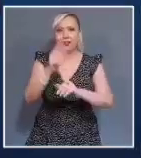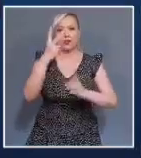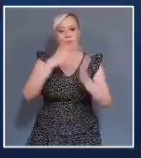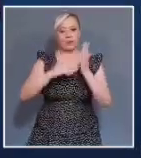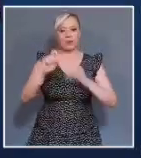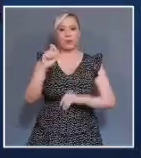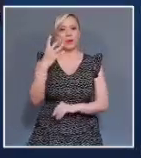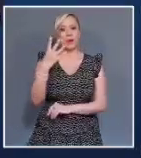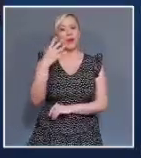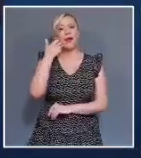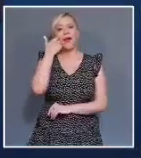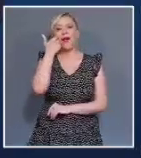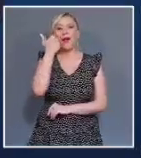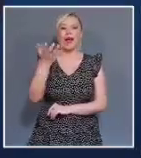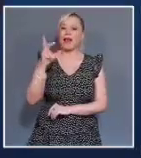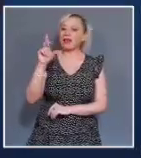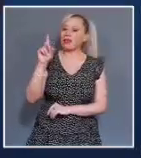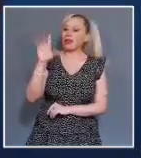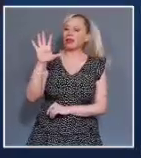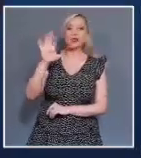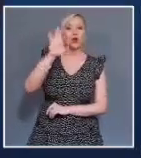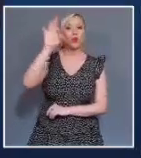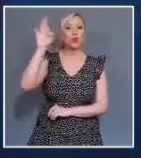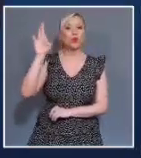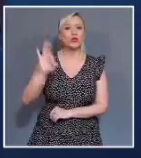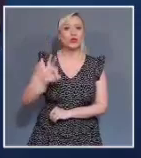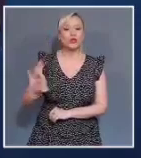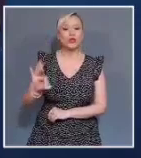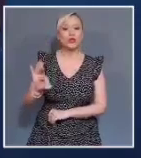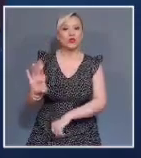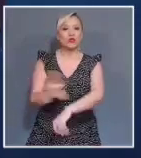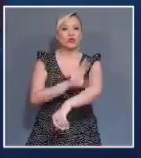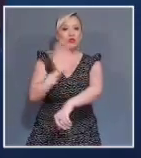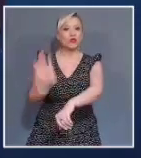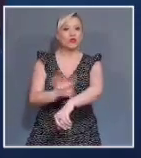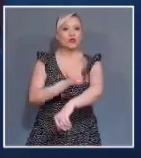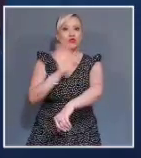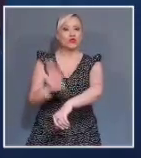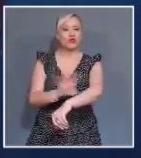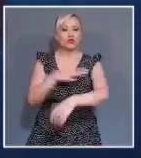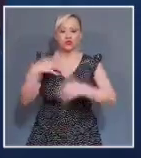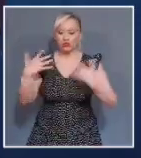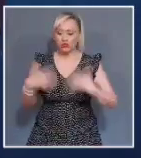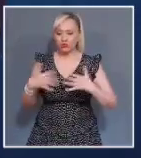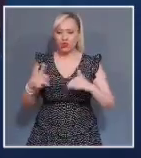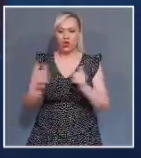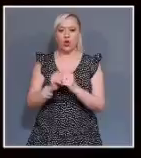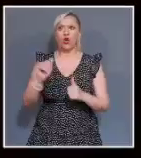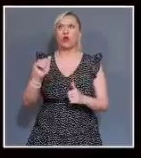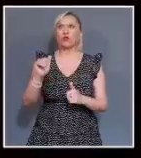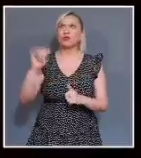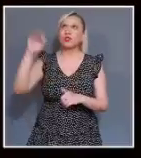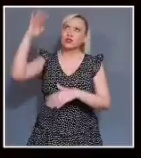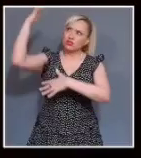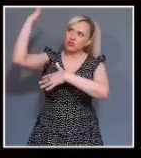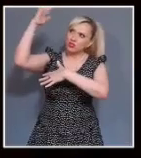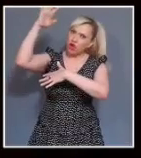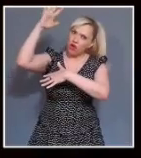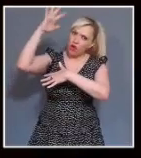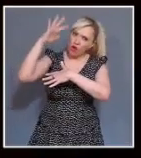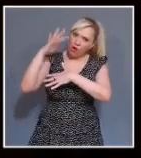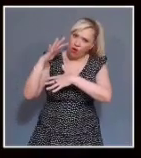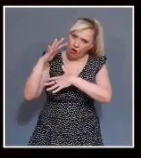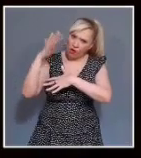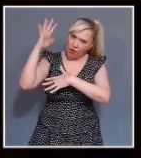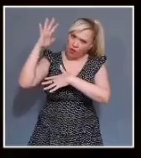el 35% de la energía que consume, esto mediante tecnologías limpias. El año